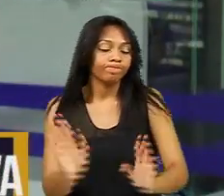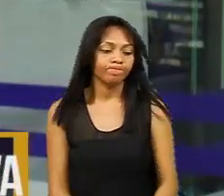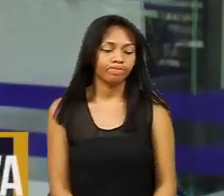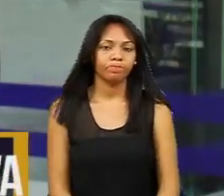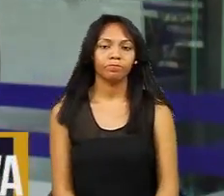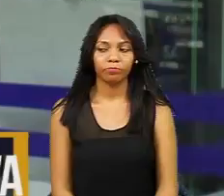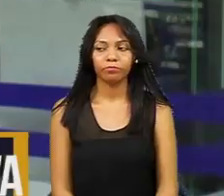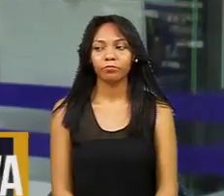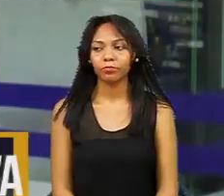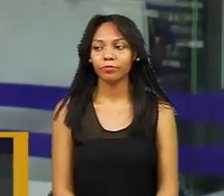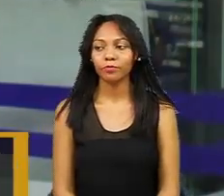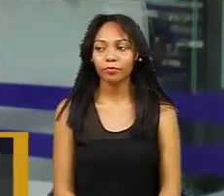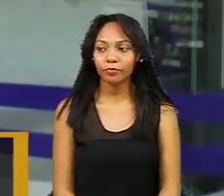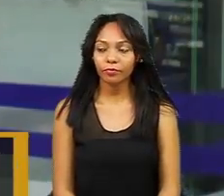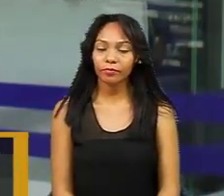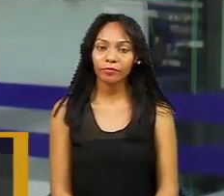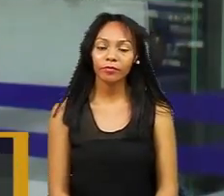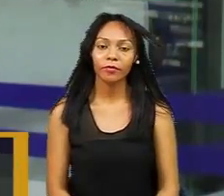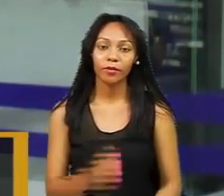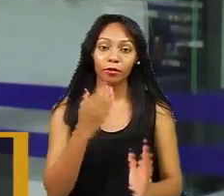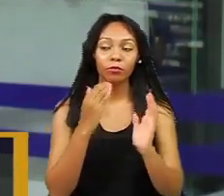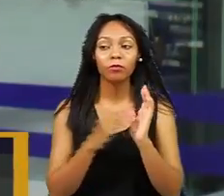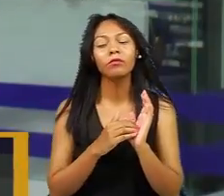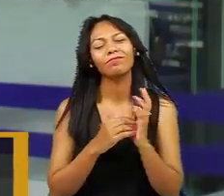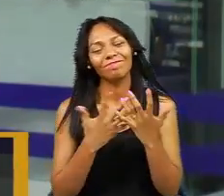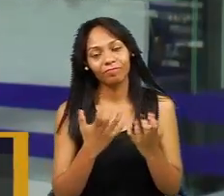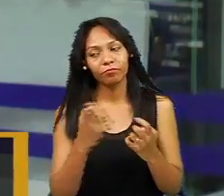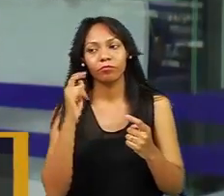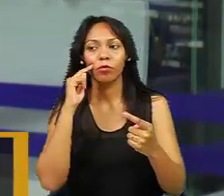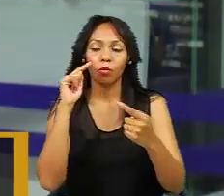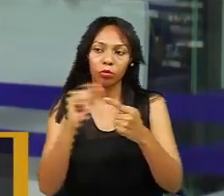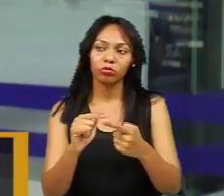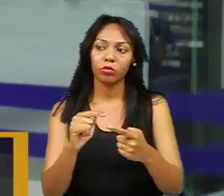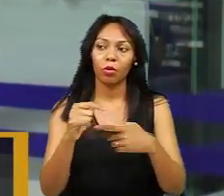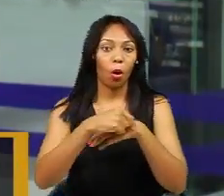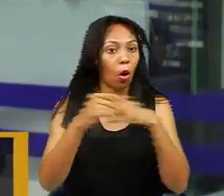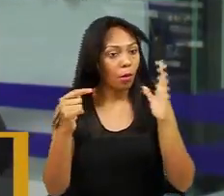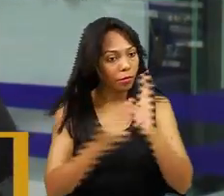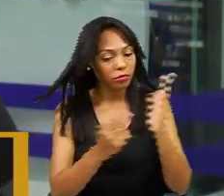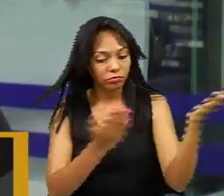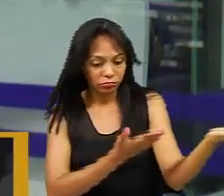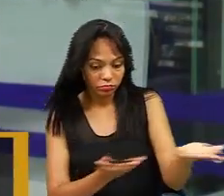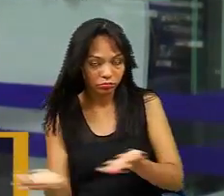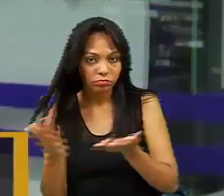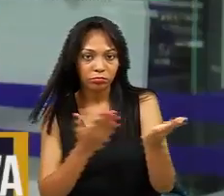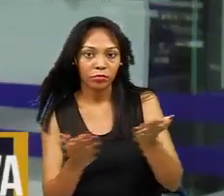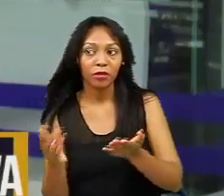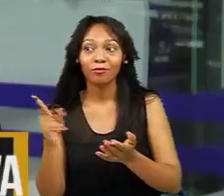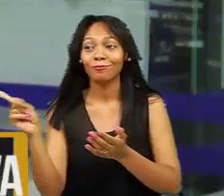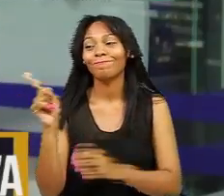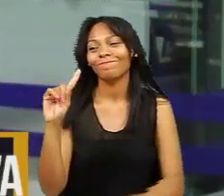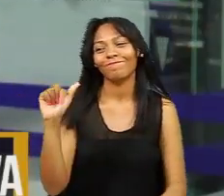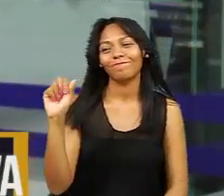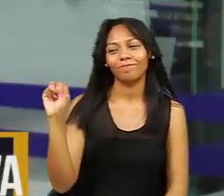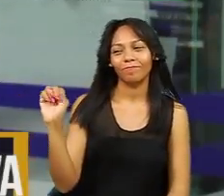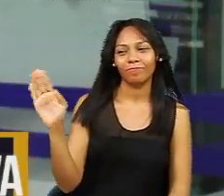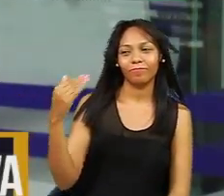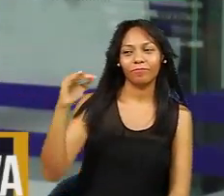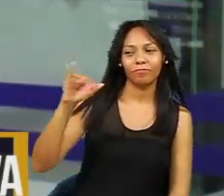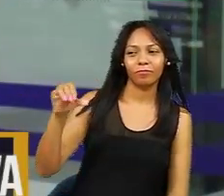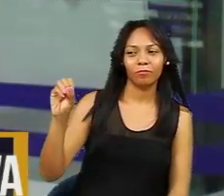red esté completa. En este caso, a pesar de la suspensión de los servicios de la clínica San José, queda la opción de la